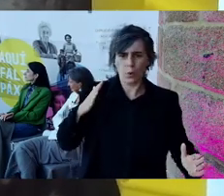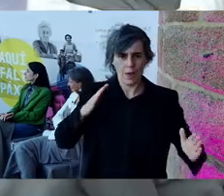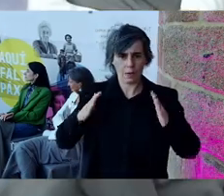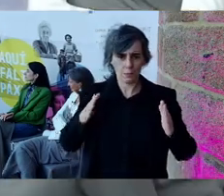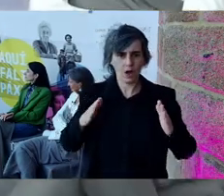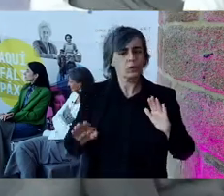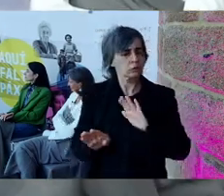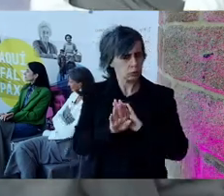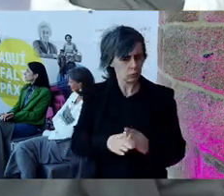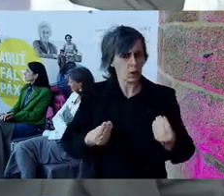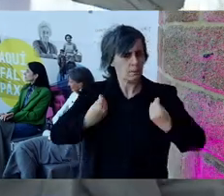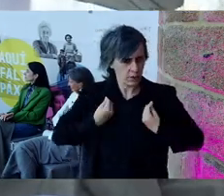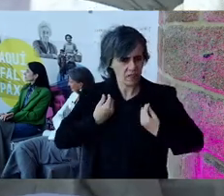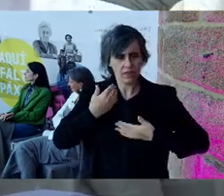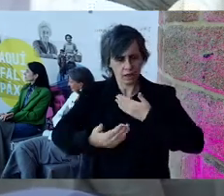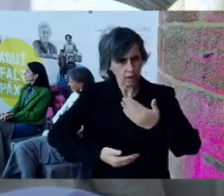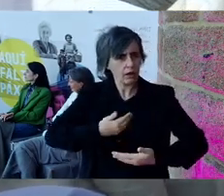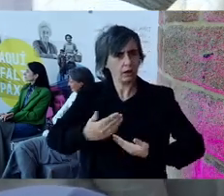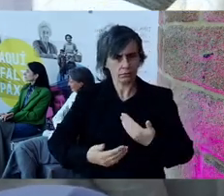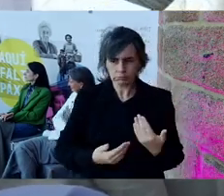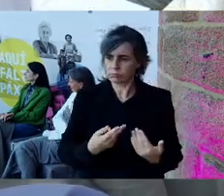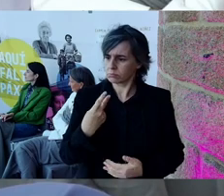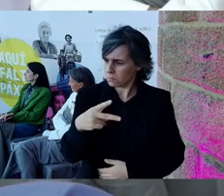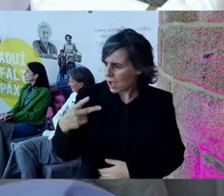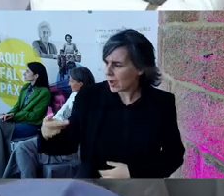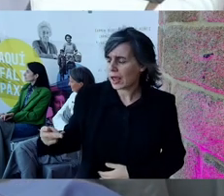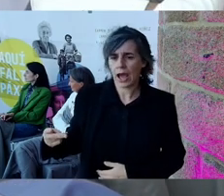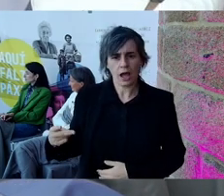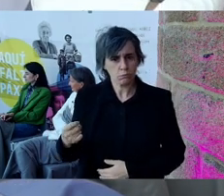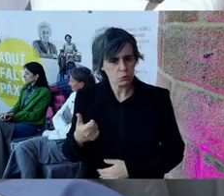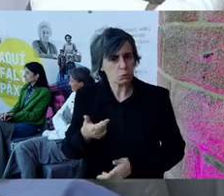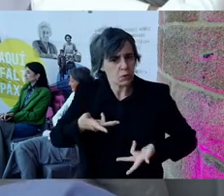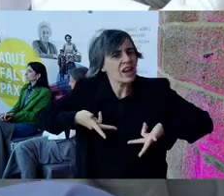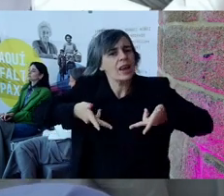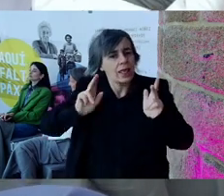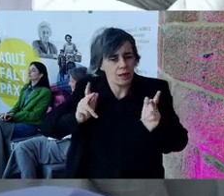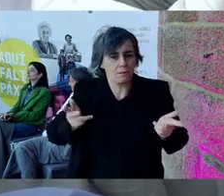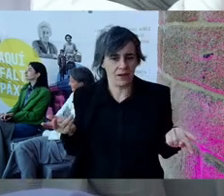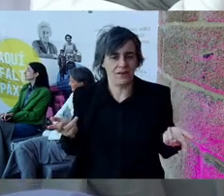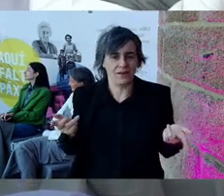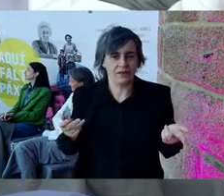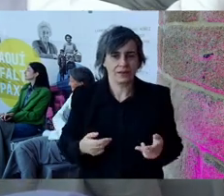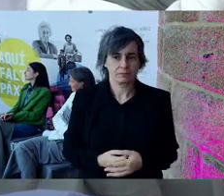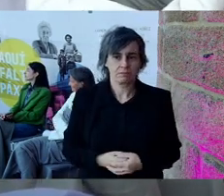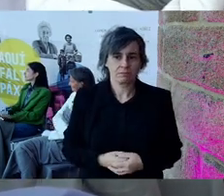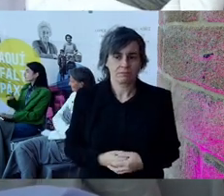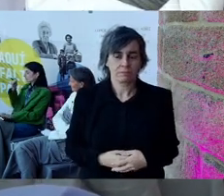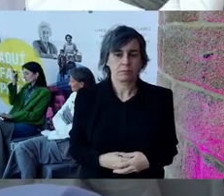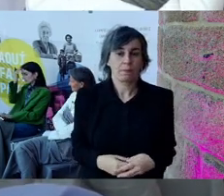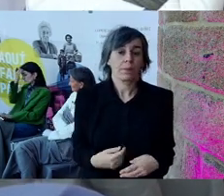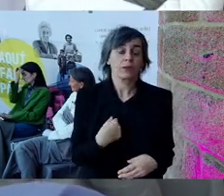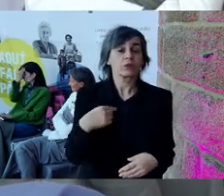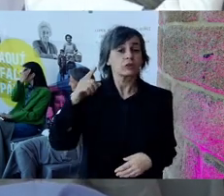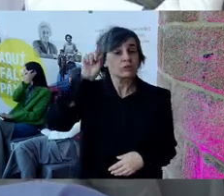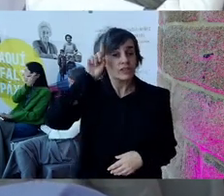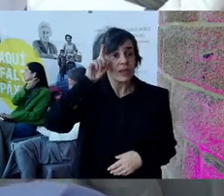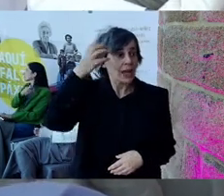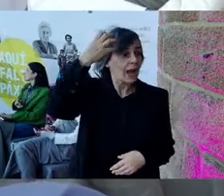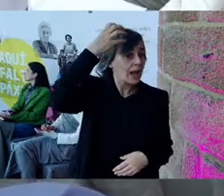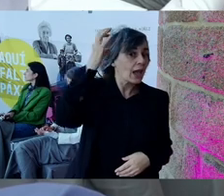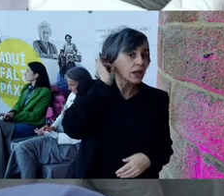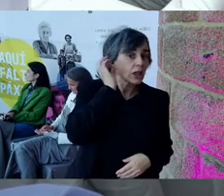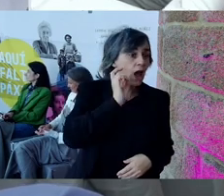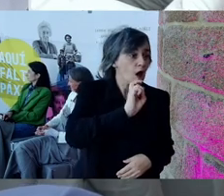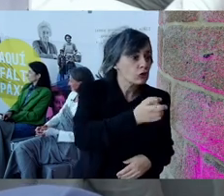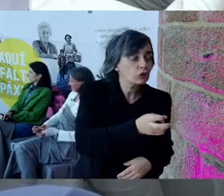non deixa de vivir a súa vida e as súas relacións dunha forma bastante libre, non? Non sei